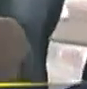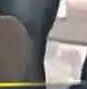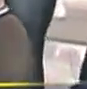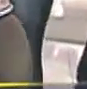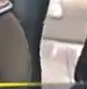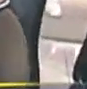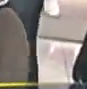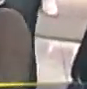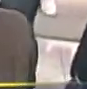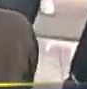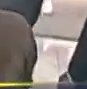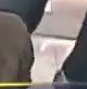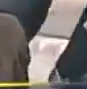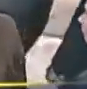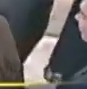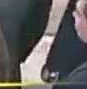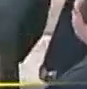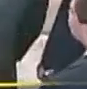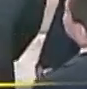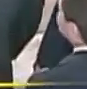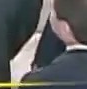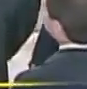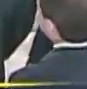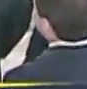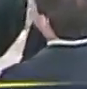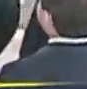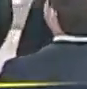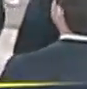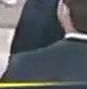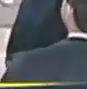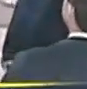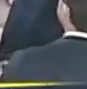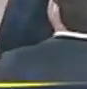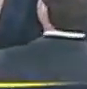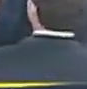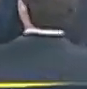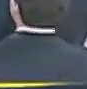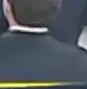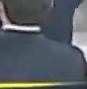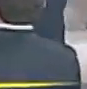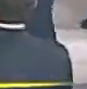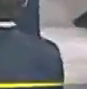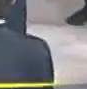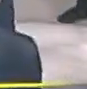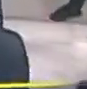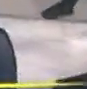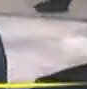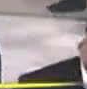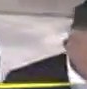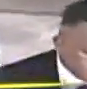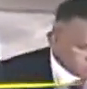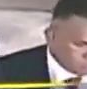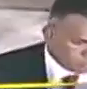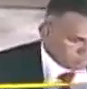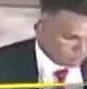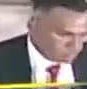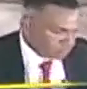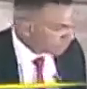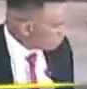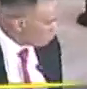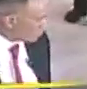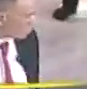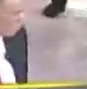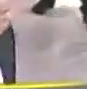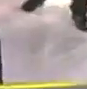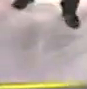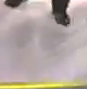otros 20 rubros que vayan a la exportación con el gigante asiático. Habló también de las exportaciones